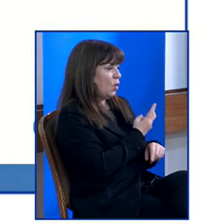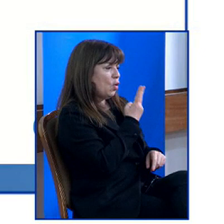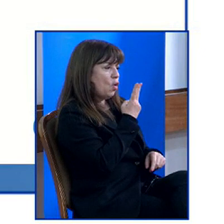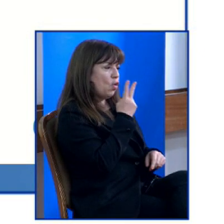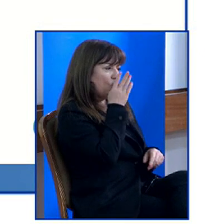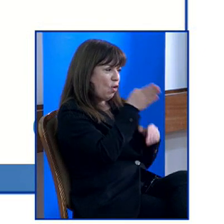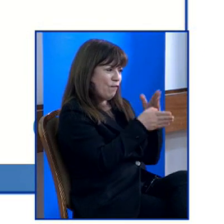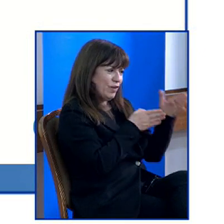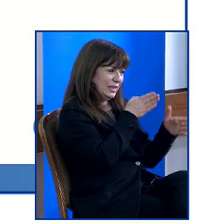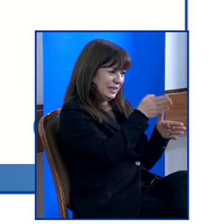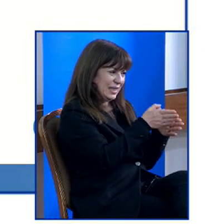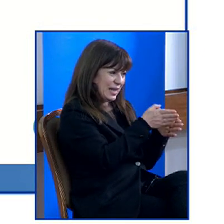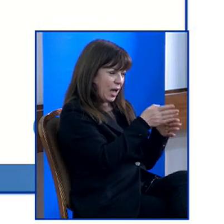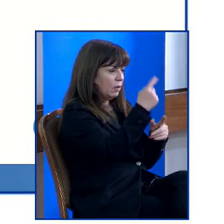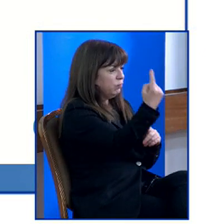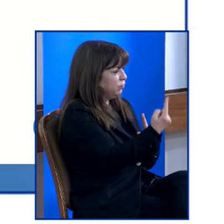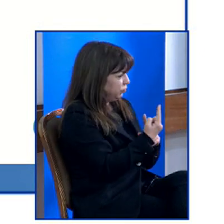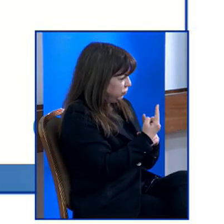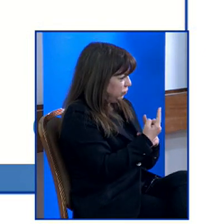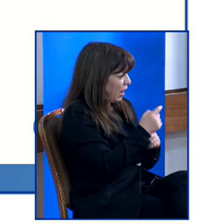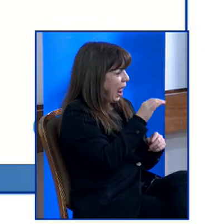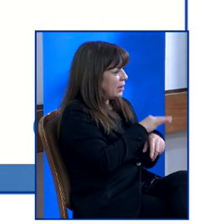visitas.